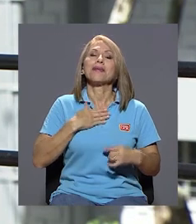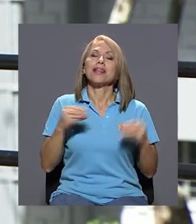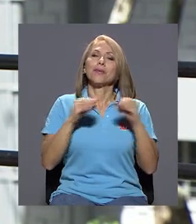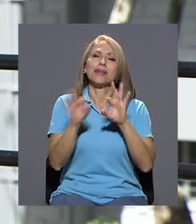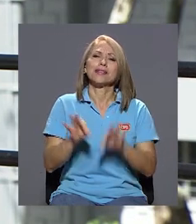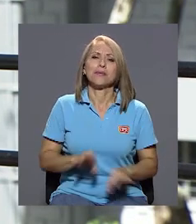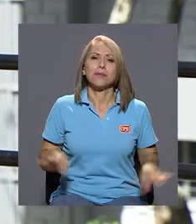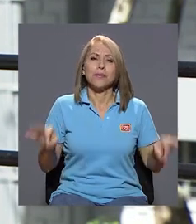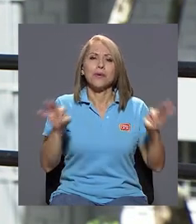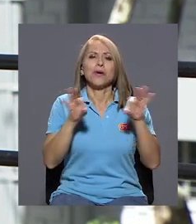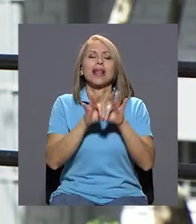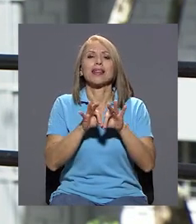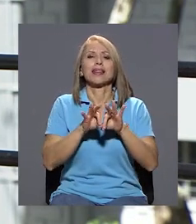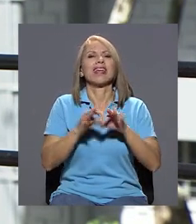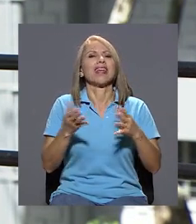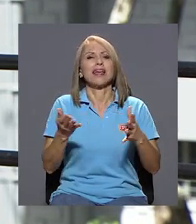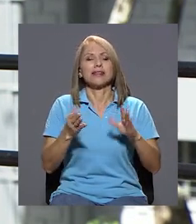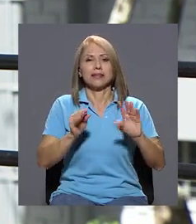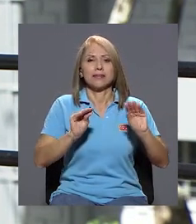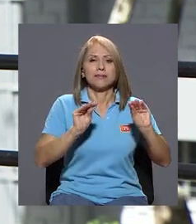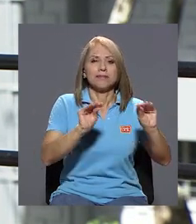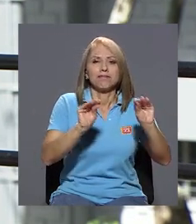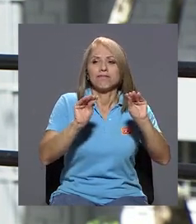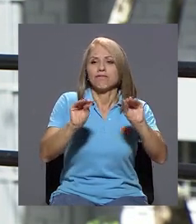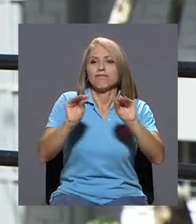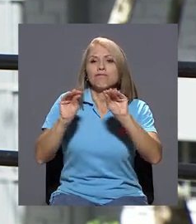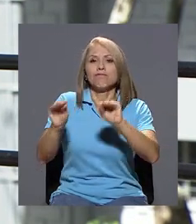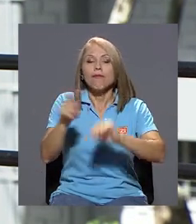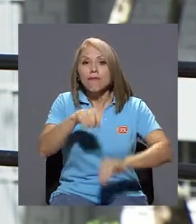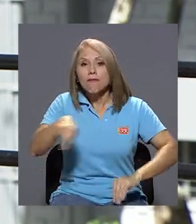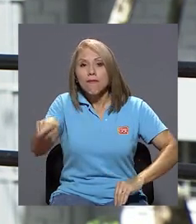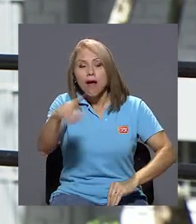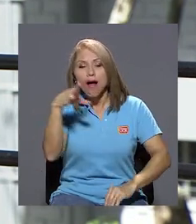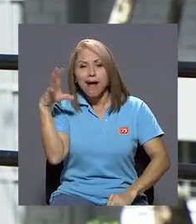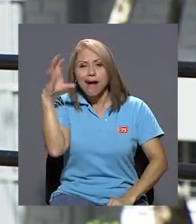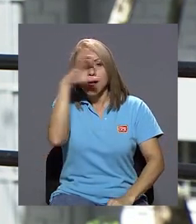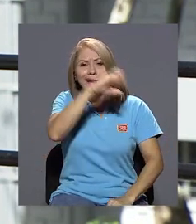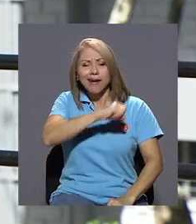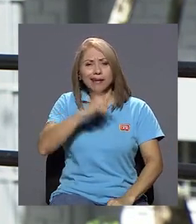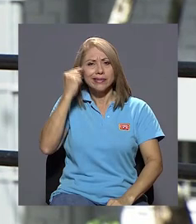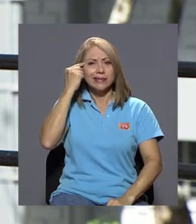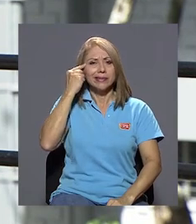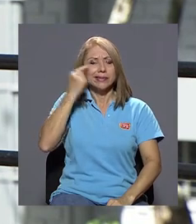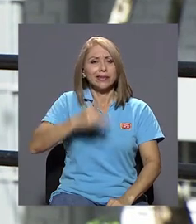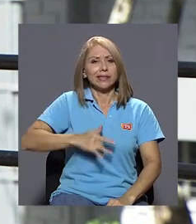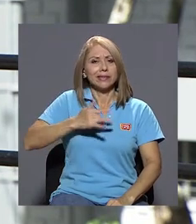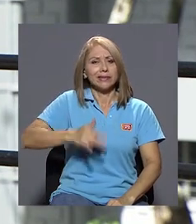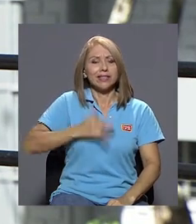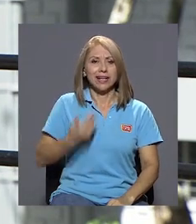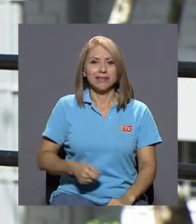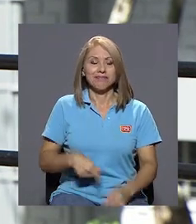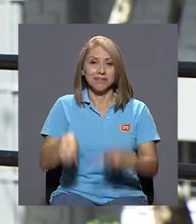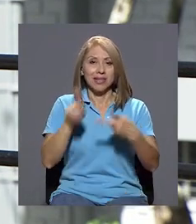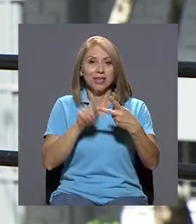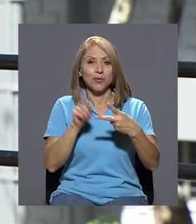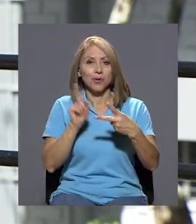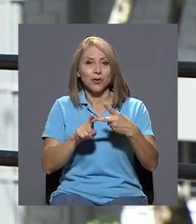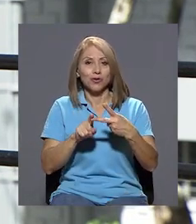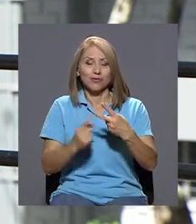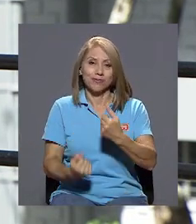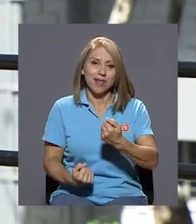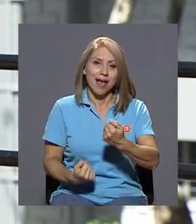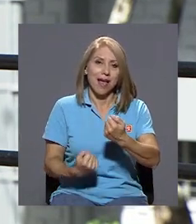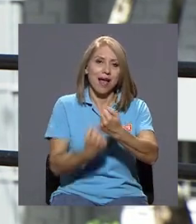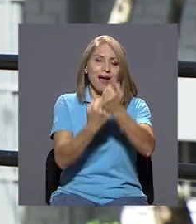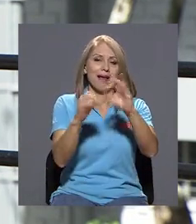más importante de la organización es poder educar, poder sensibilizar, poder concientizar sobre esta problemática. Y número